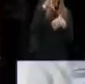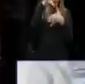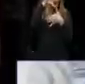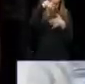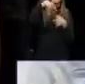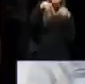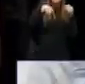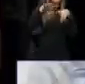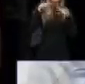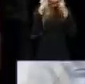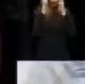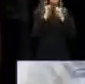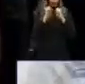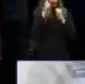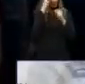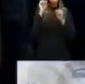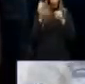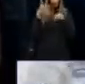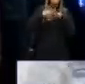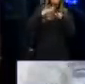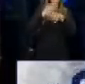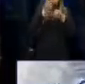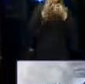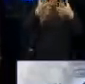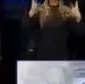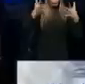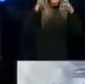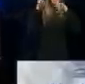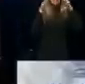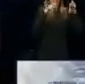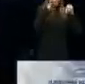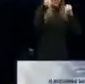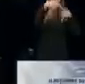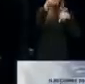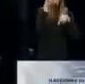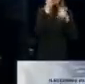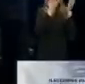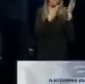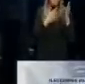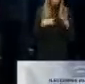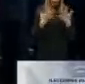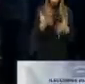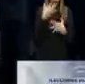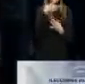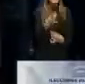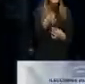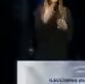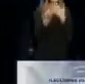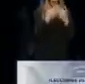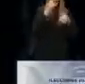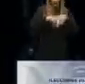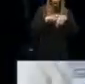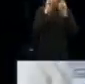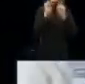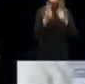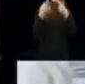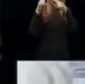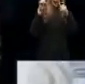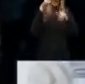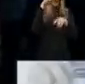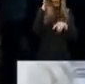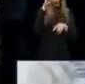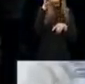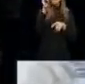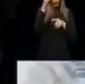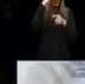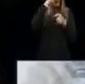sumando lo que ahora vemos en imágenes en directo. Así que interesante, en cualquier momento vamos a volver con Carla Mejía, en cualquier momento le